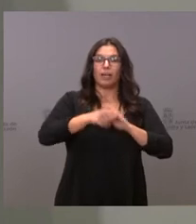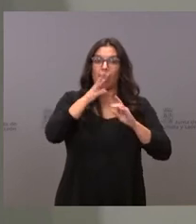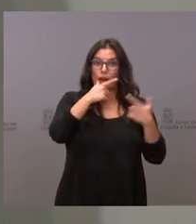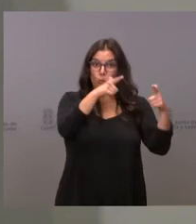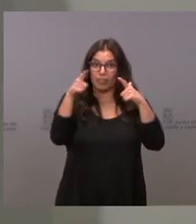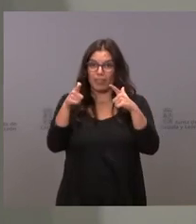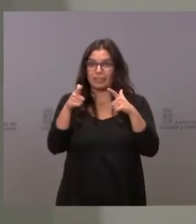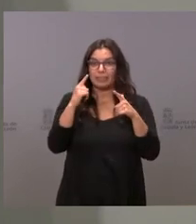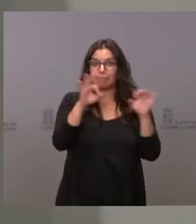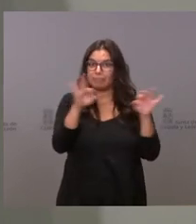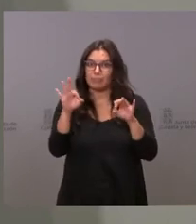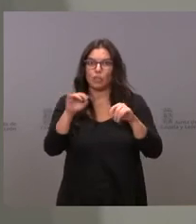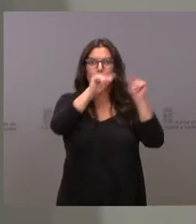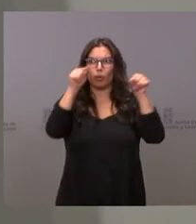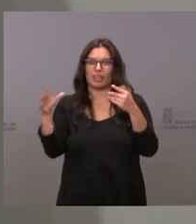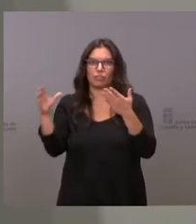momento.